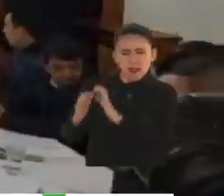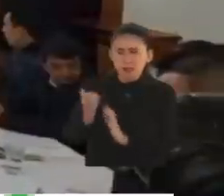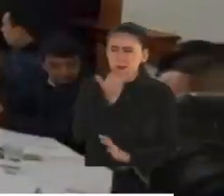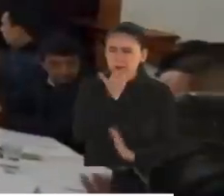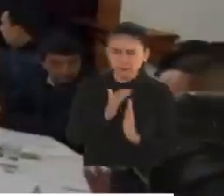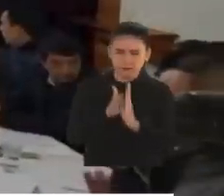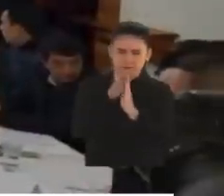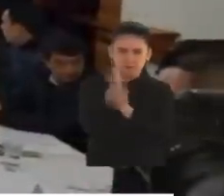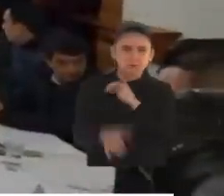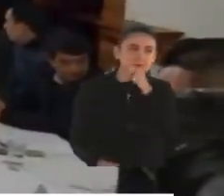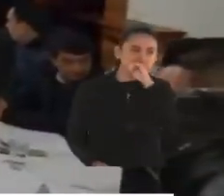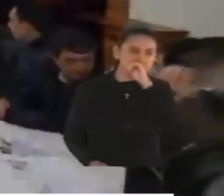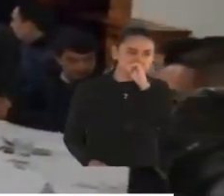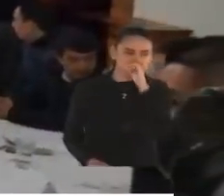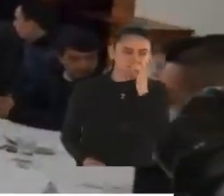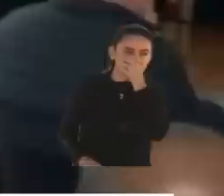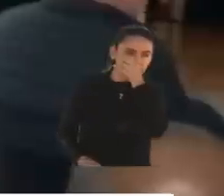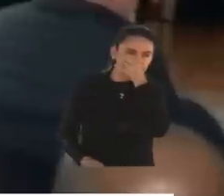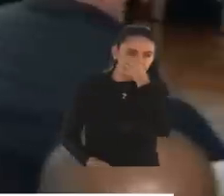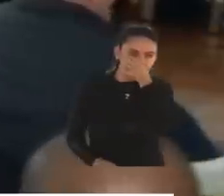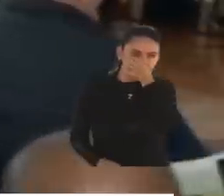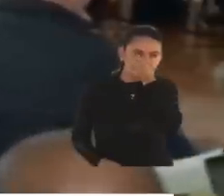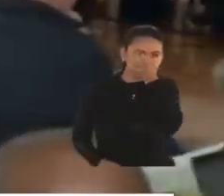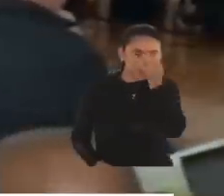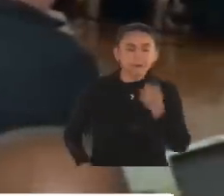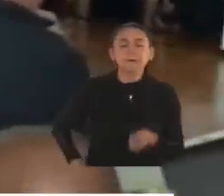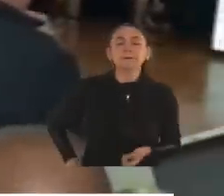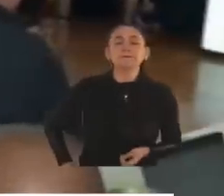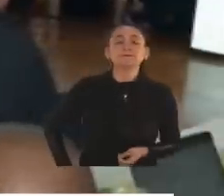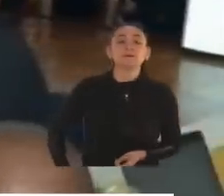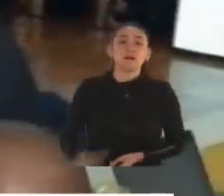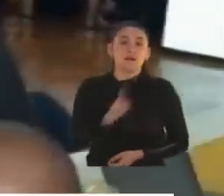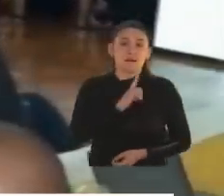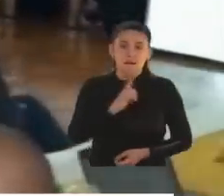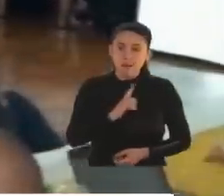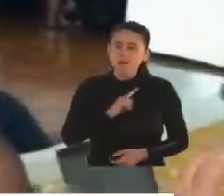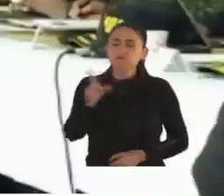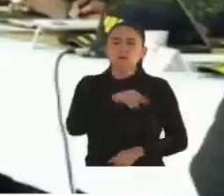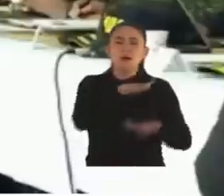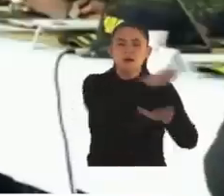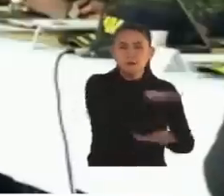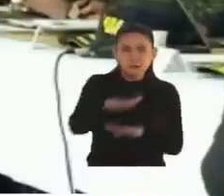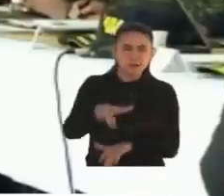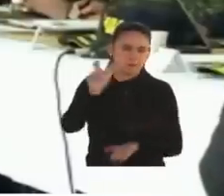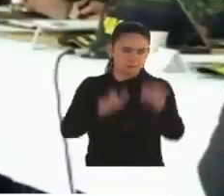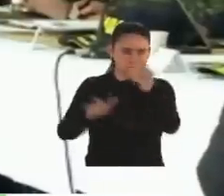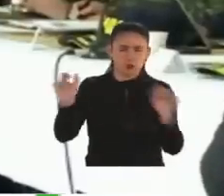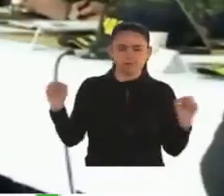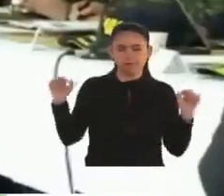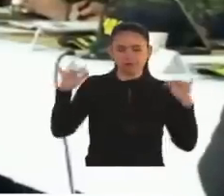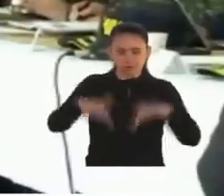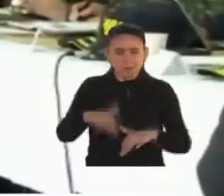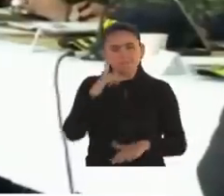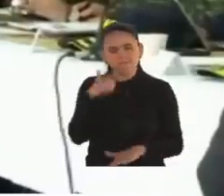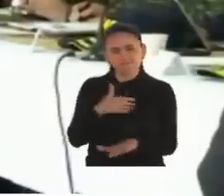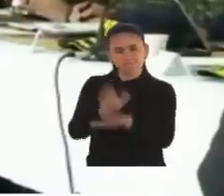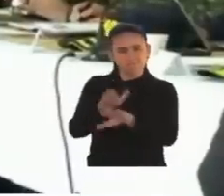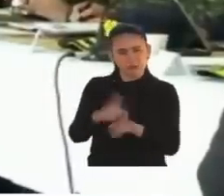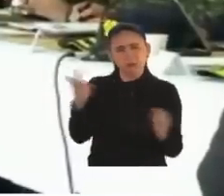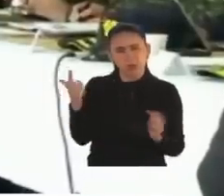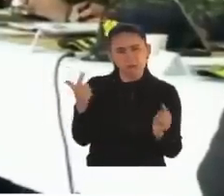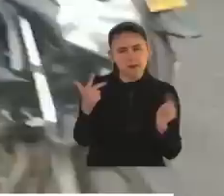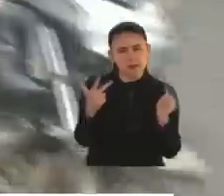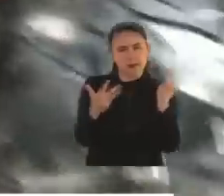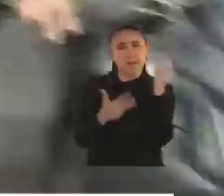razón es... Luego de escuchar a líderes y representantes gremiales de Nariño, el gobierno nacional ya tiene una detallada radiografía de las problemáticas